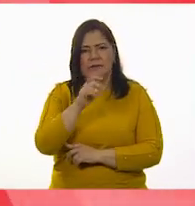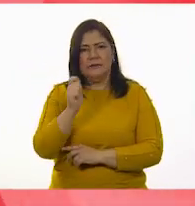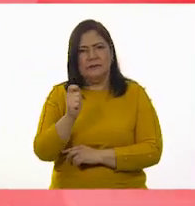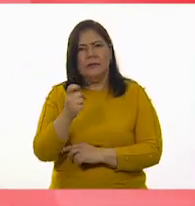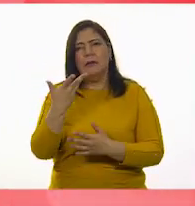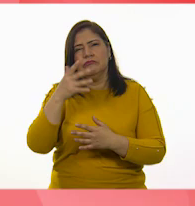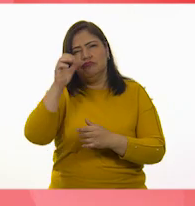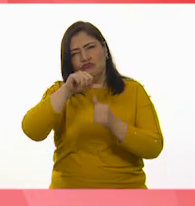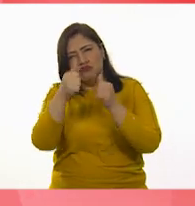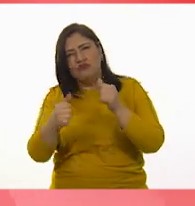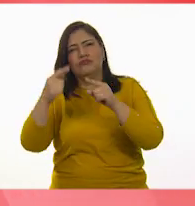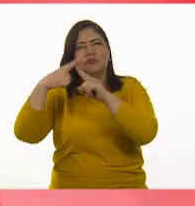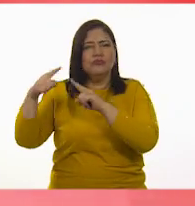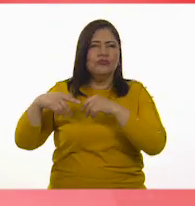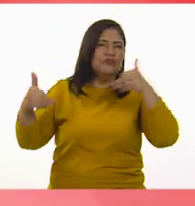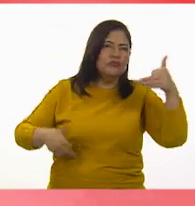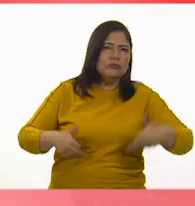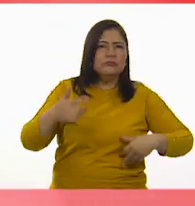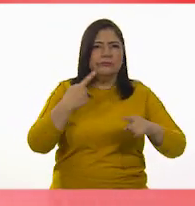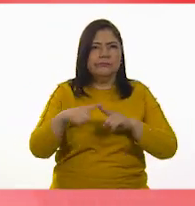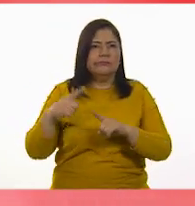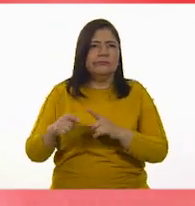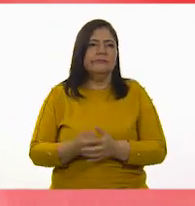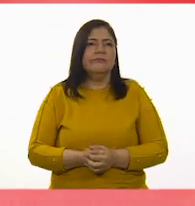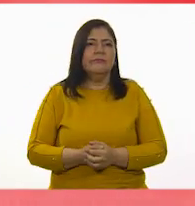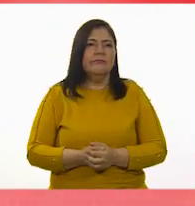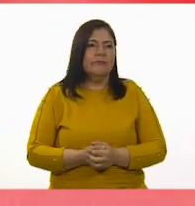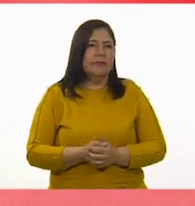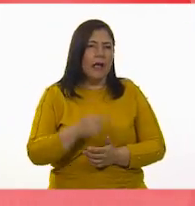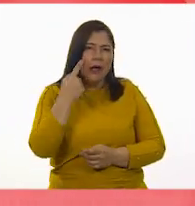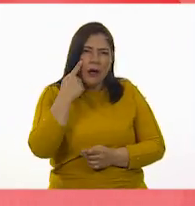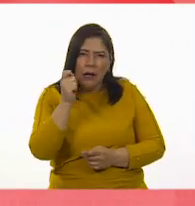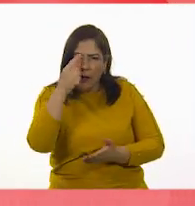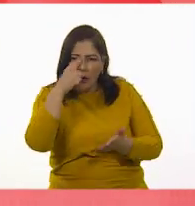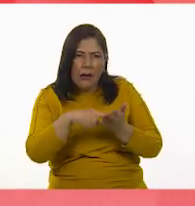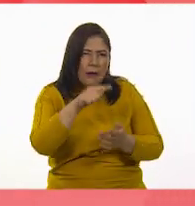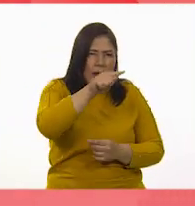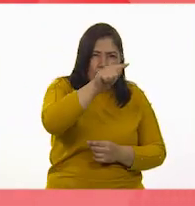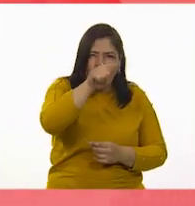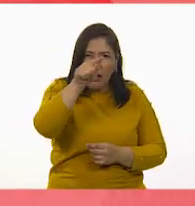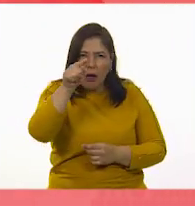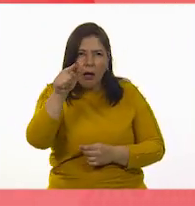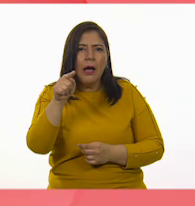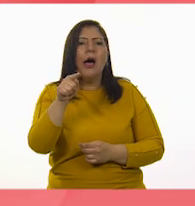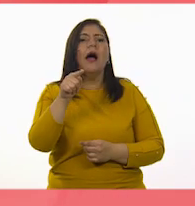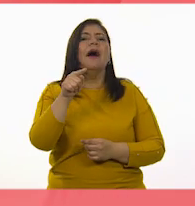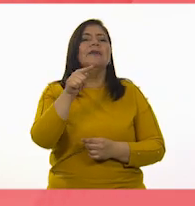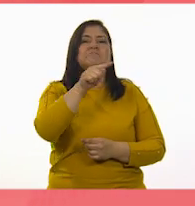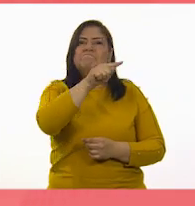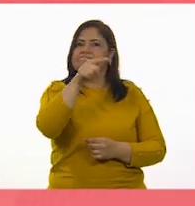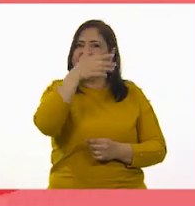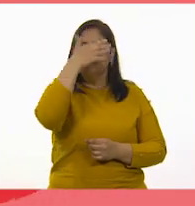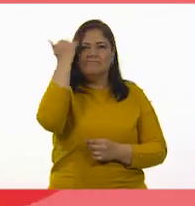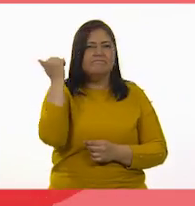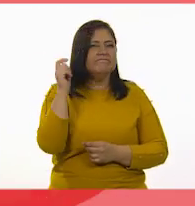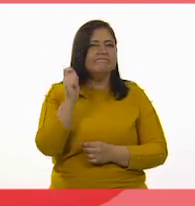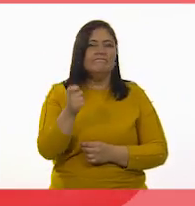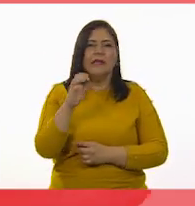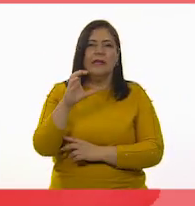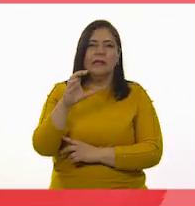Oye, ¿y qué crees? ¿Qué? Que ella y creo que ellos también no saben lo que es el